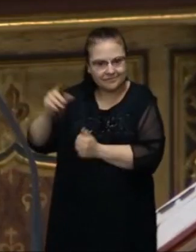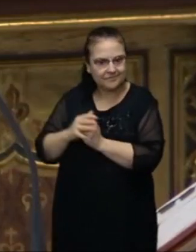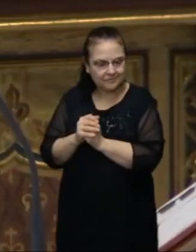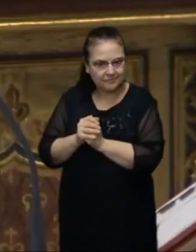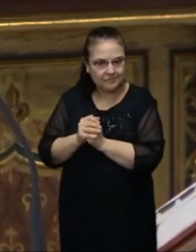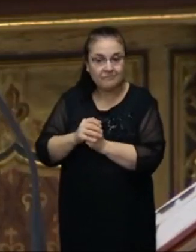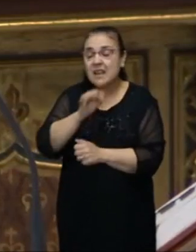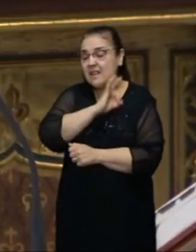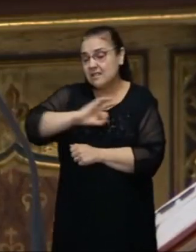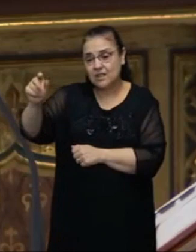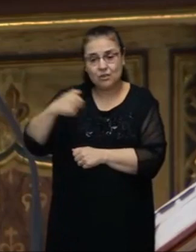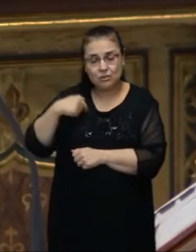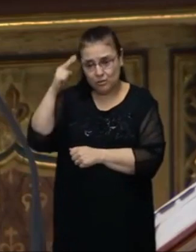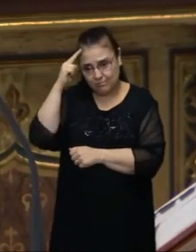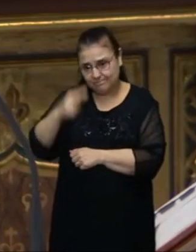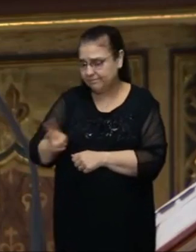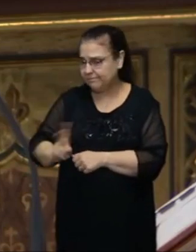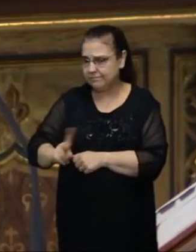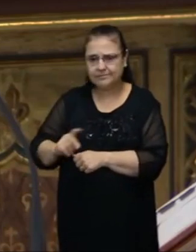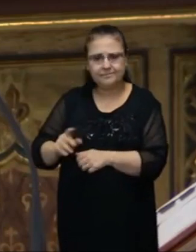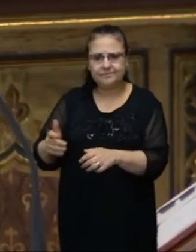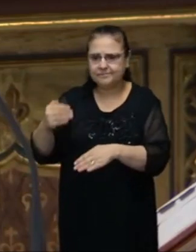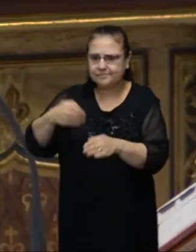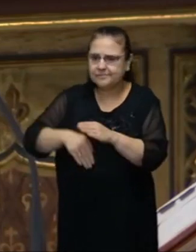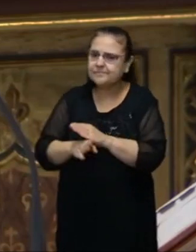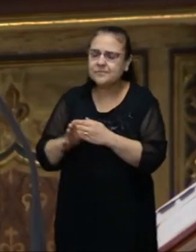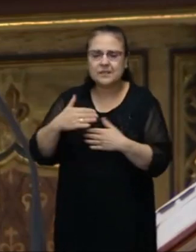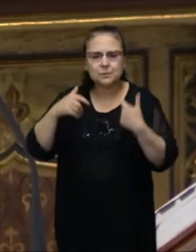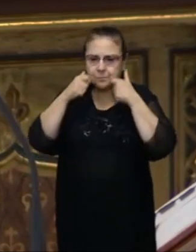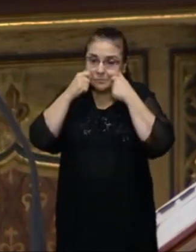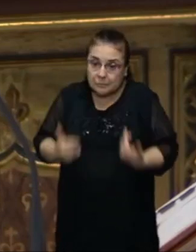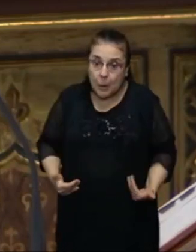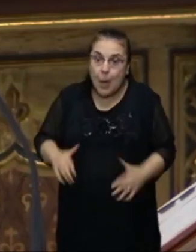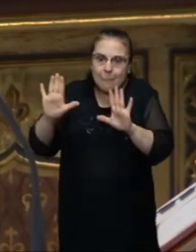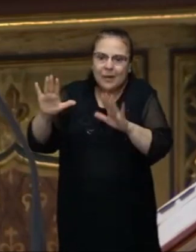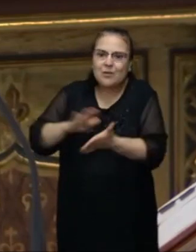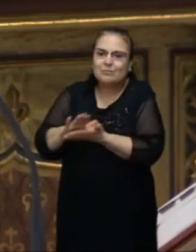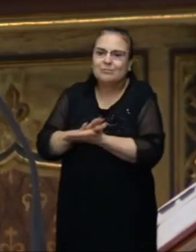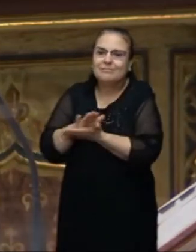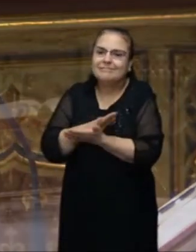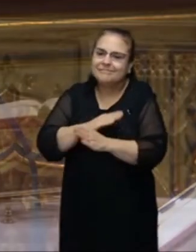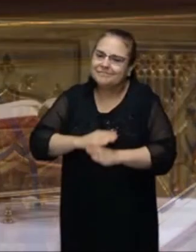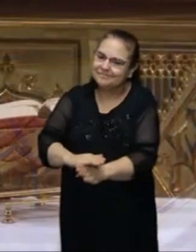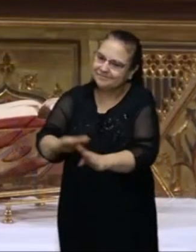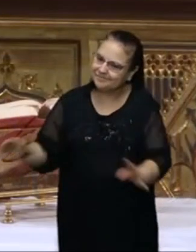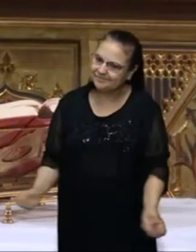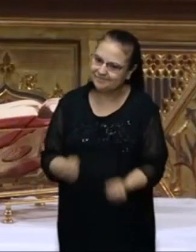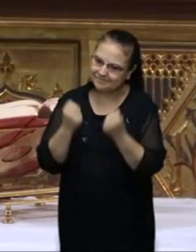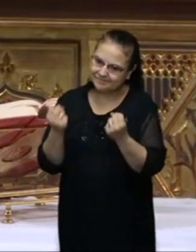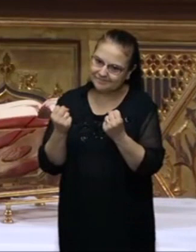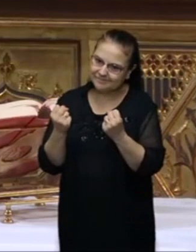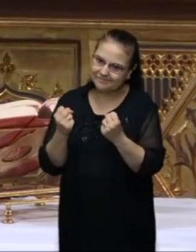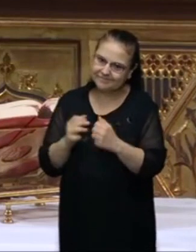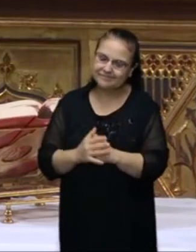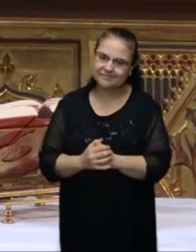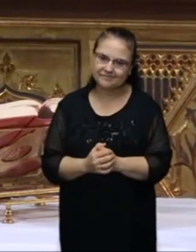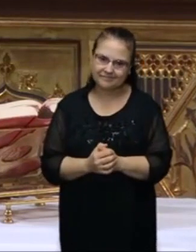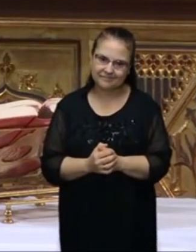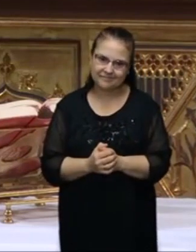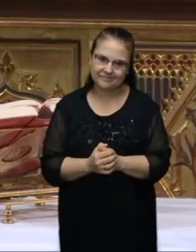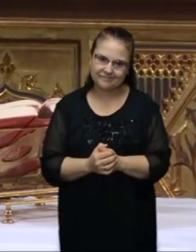del Señor. Señor, no soy digno de que entres en mi casa, pero una palabra tuya bastará para sanar.